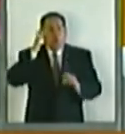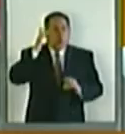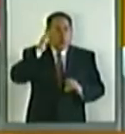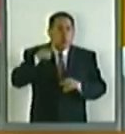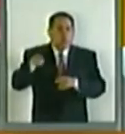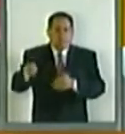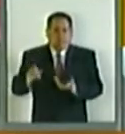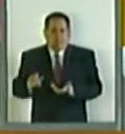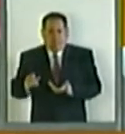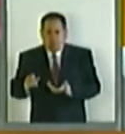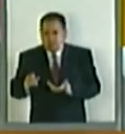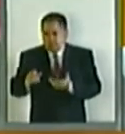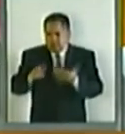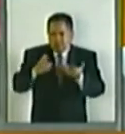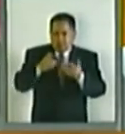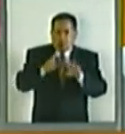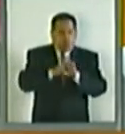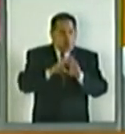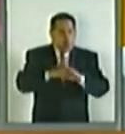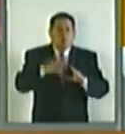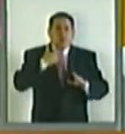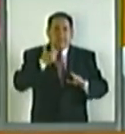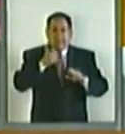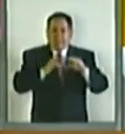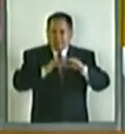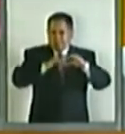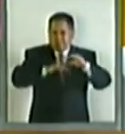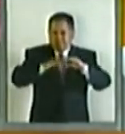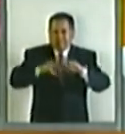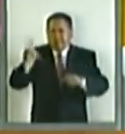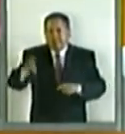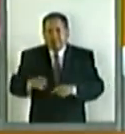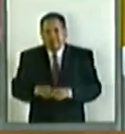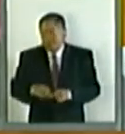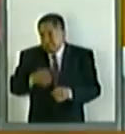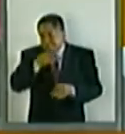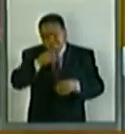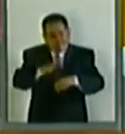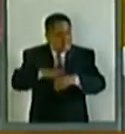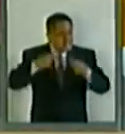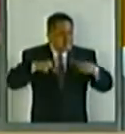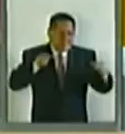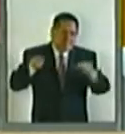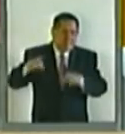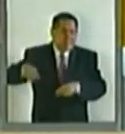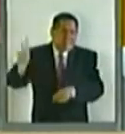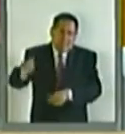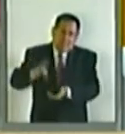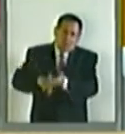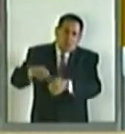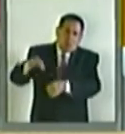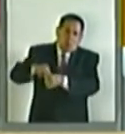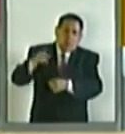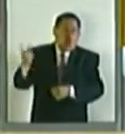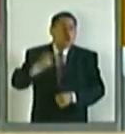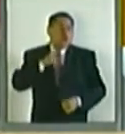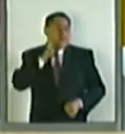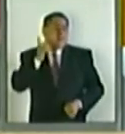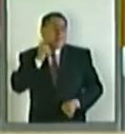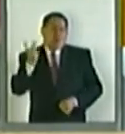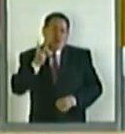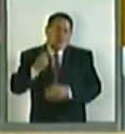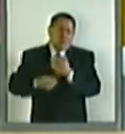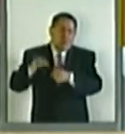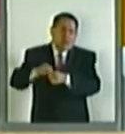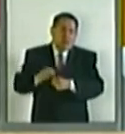de una fluctuación en el precio de la gasolina. Pero es verdad, ciudadanos, la votaron las dos cámaras.